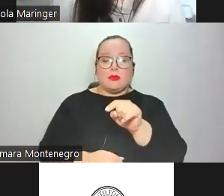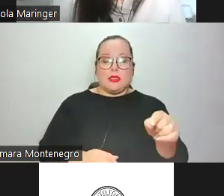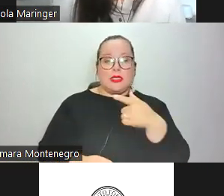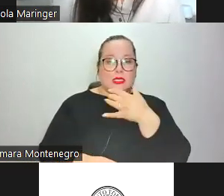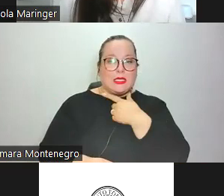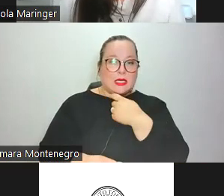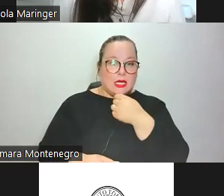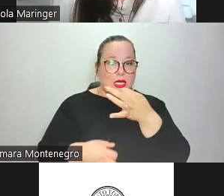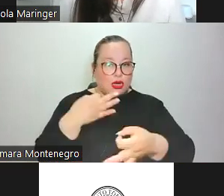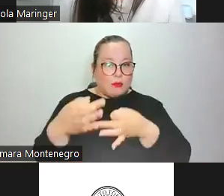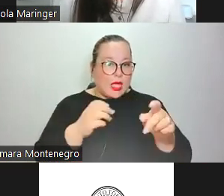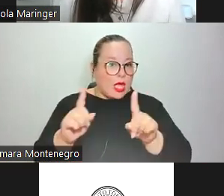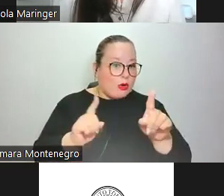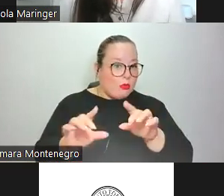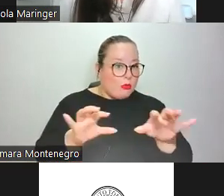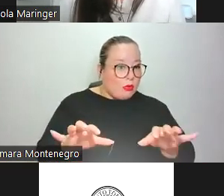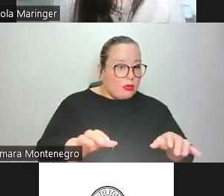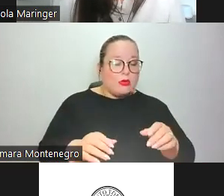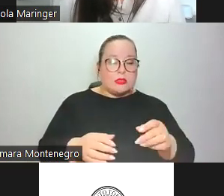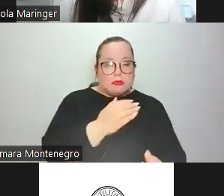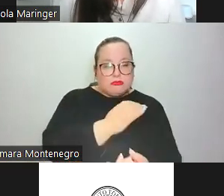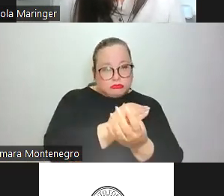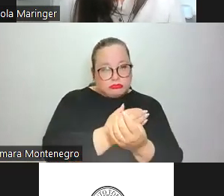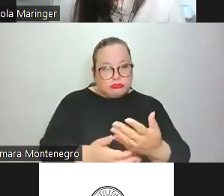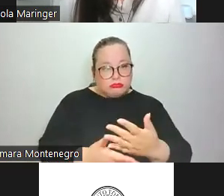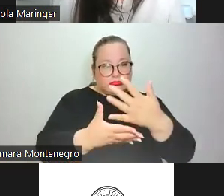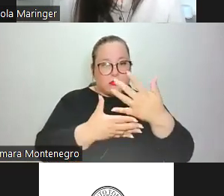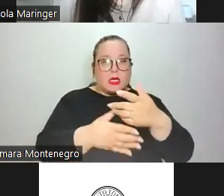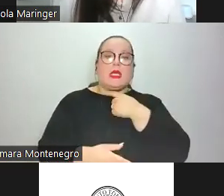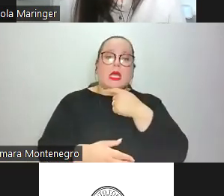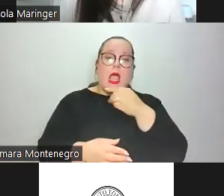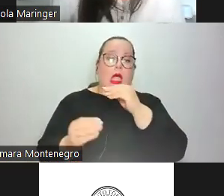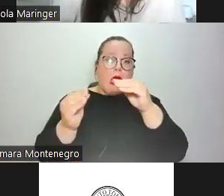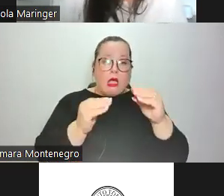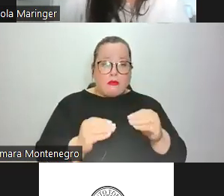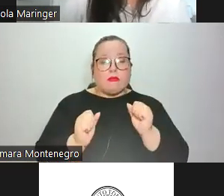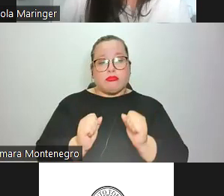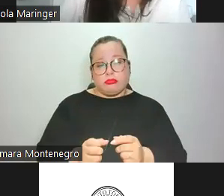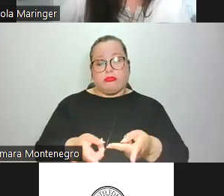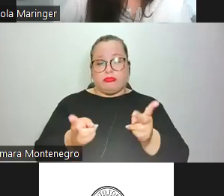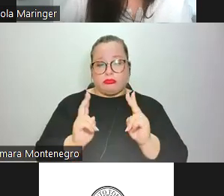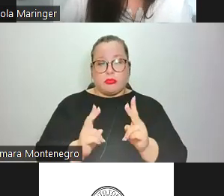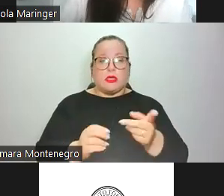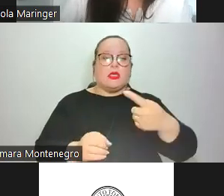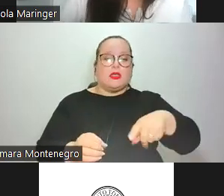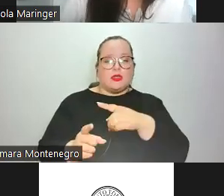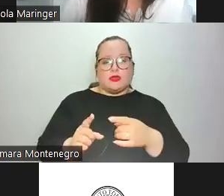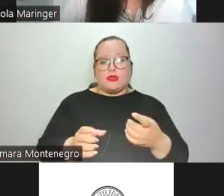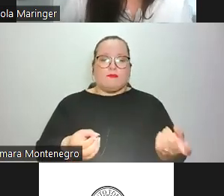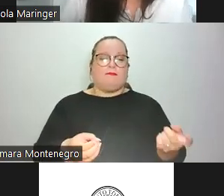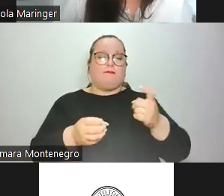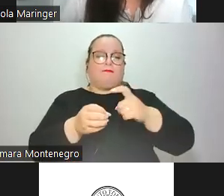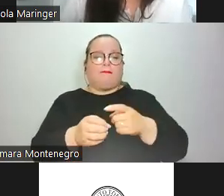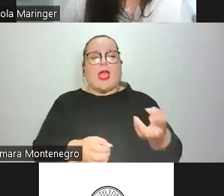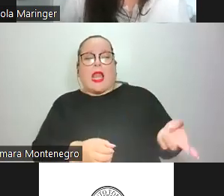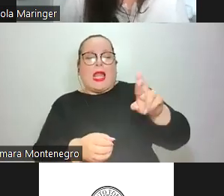escribes en el chat. Y si lo quieres hablar, ahí levantas la mano. Bueno, vamos a ver, reconectando con nuestro perfil profesional, ya hemos